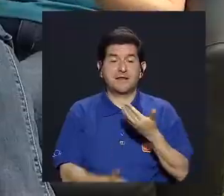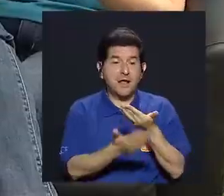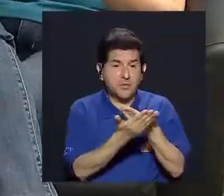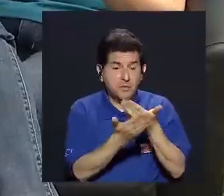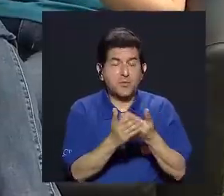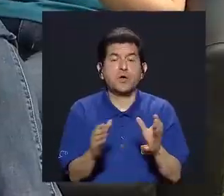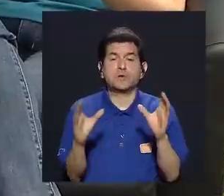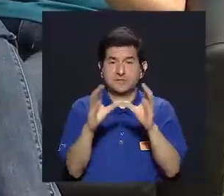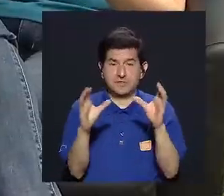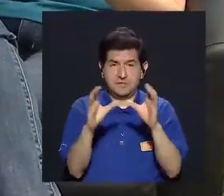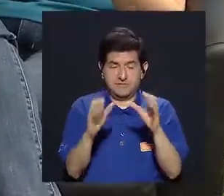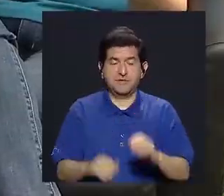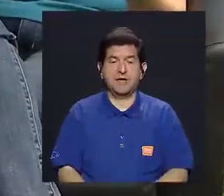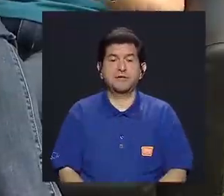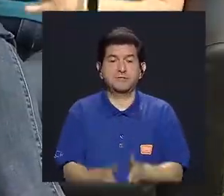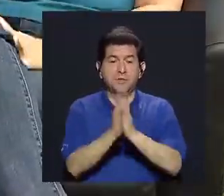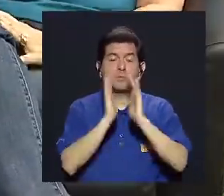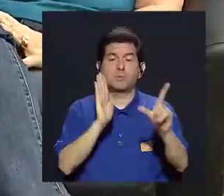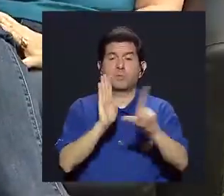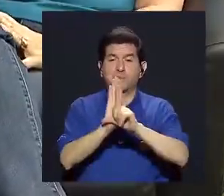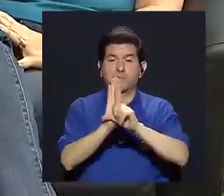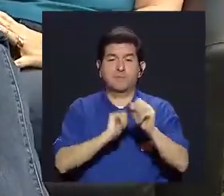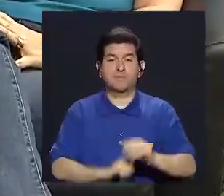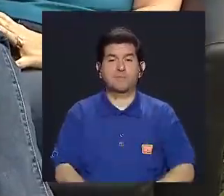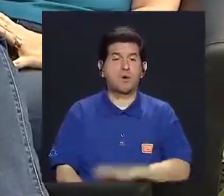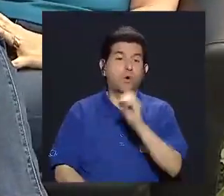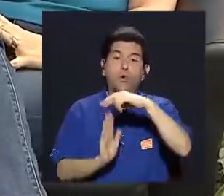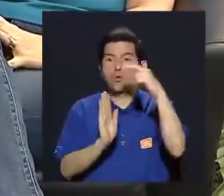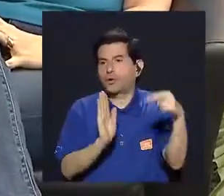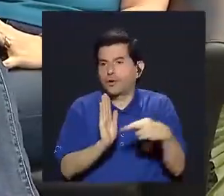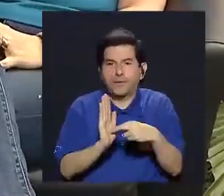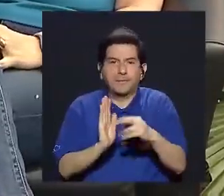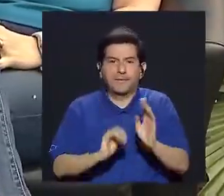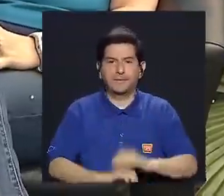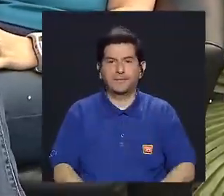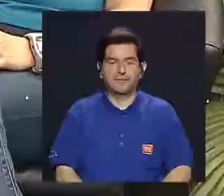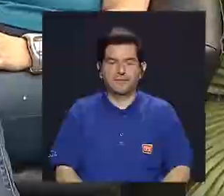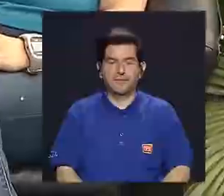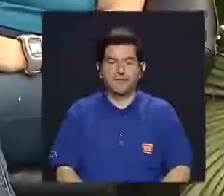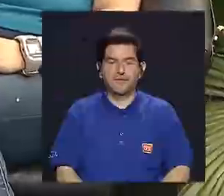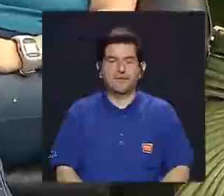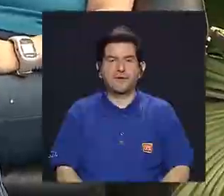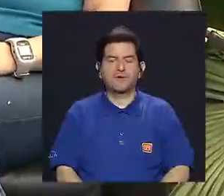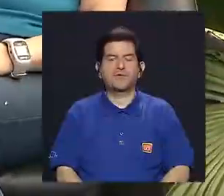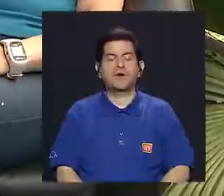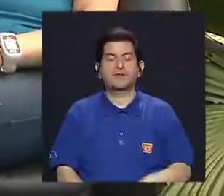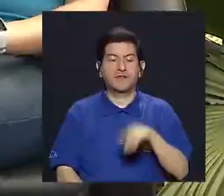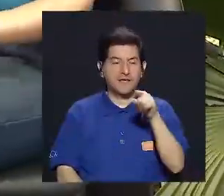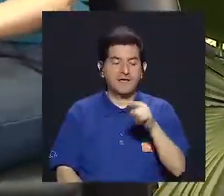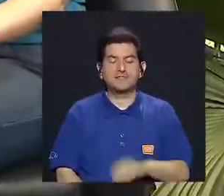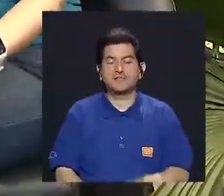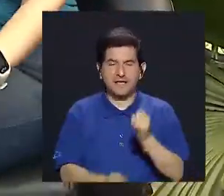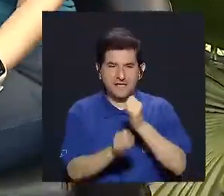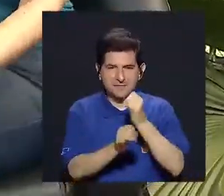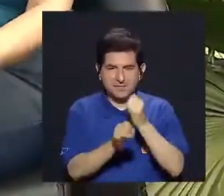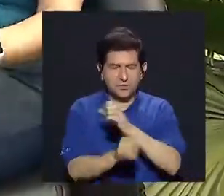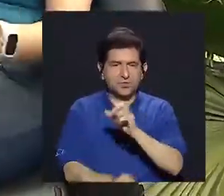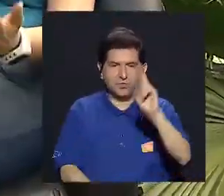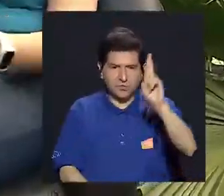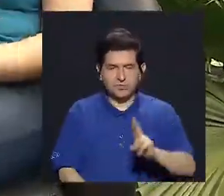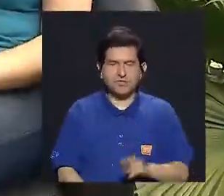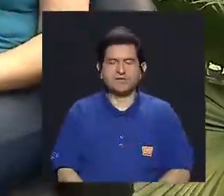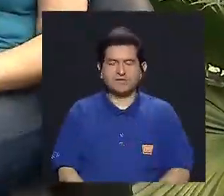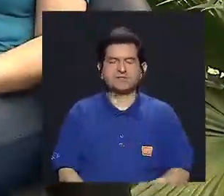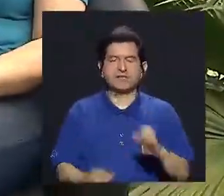con ensayos acreditados antes como lo pide la ley verdad el reglamento ante el ente costarricense acreditaciones ha sido un